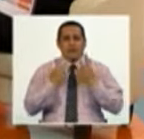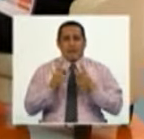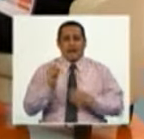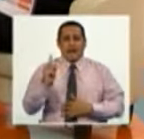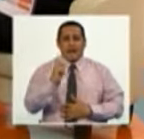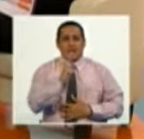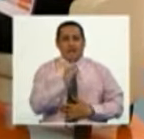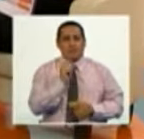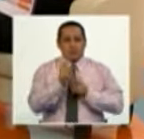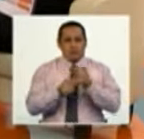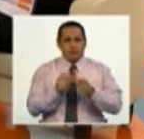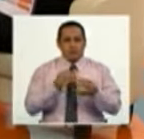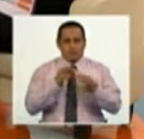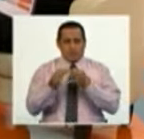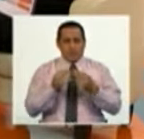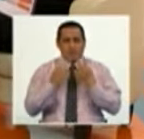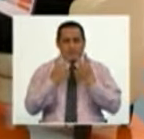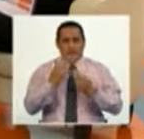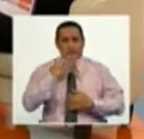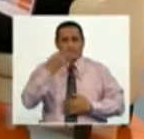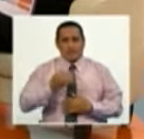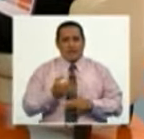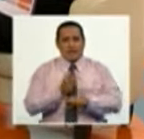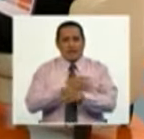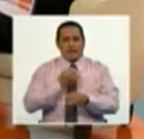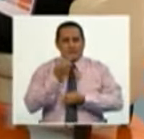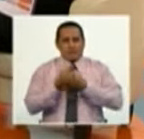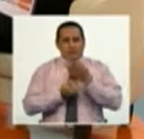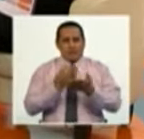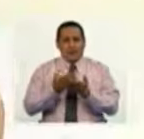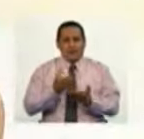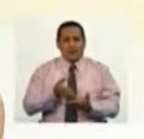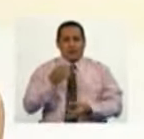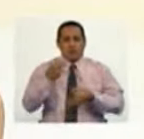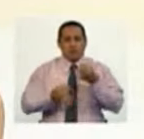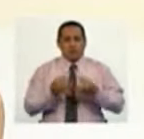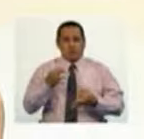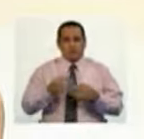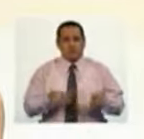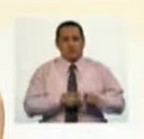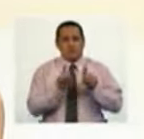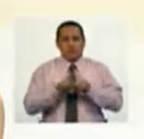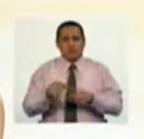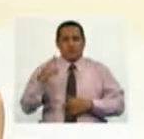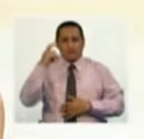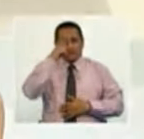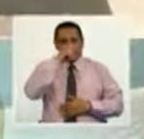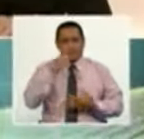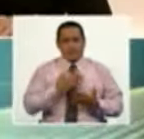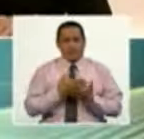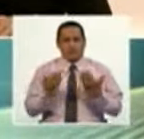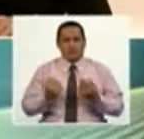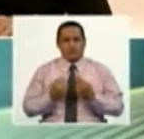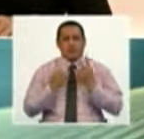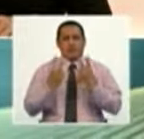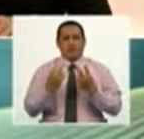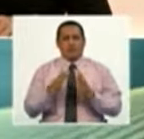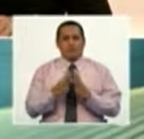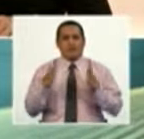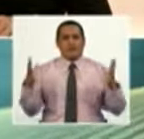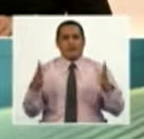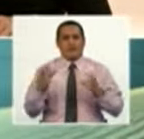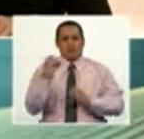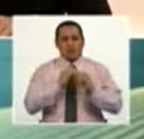tienen que ver con cada caso en concreto. Esto lo vamos a ver, de hecho, al comentar la sentencia, pero tiene que ver con la complejidad del caso, tiene que ver